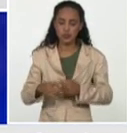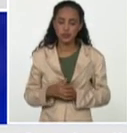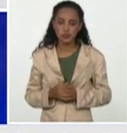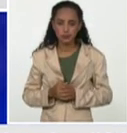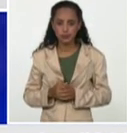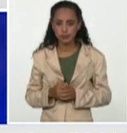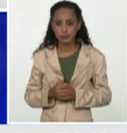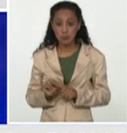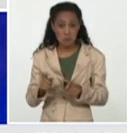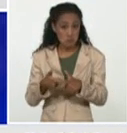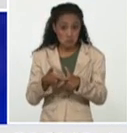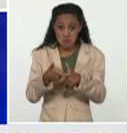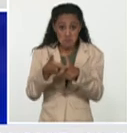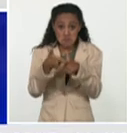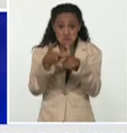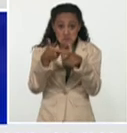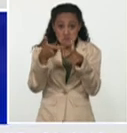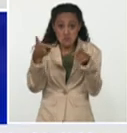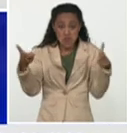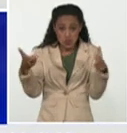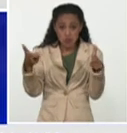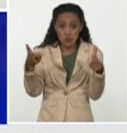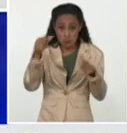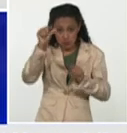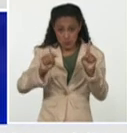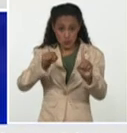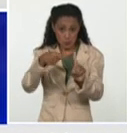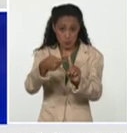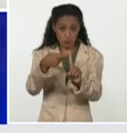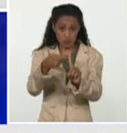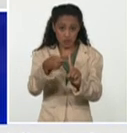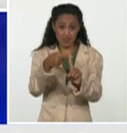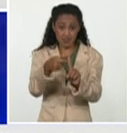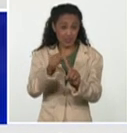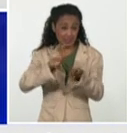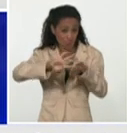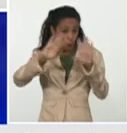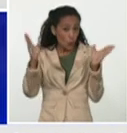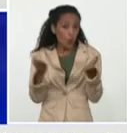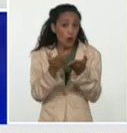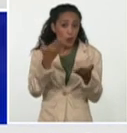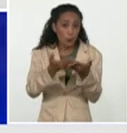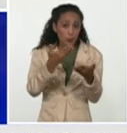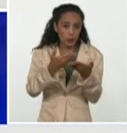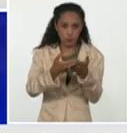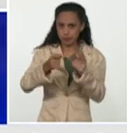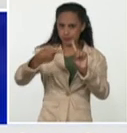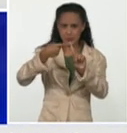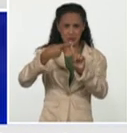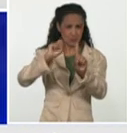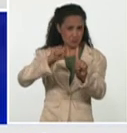de casos de positividad de las muestras analizadas en la provincia de La Habana, un